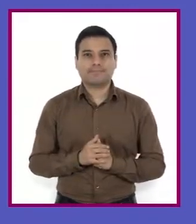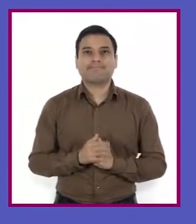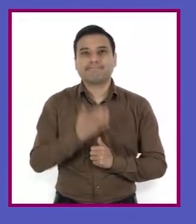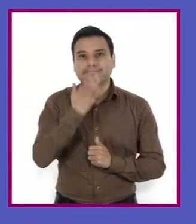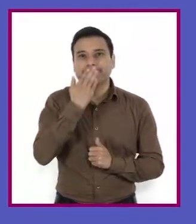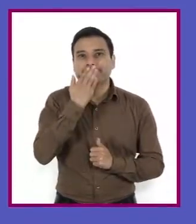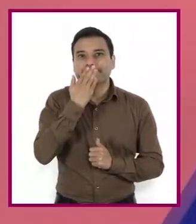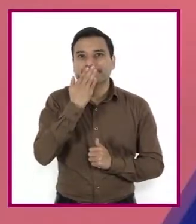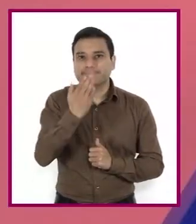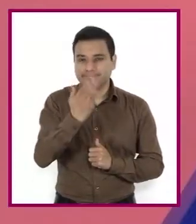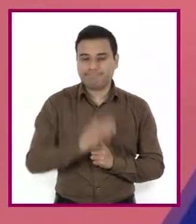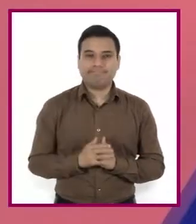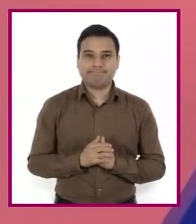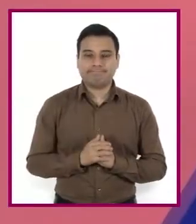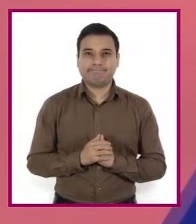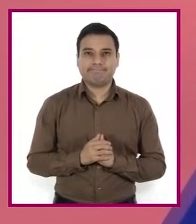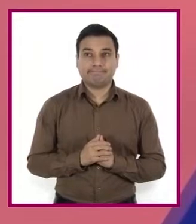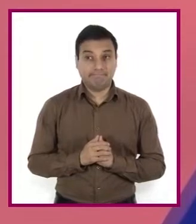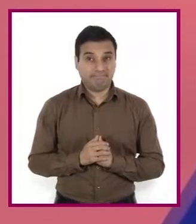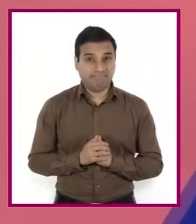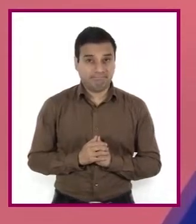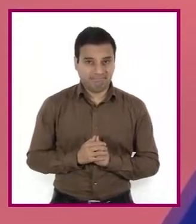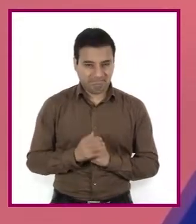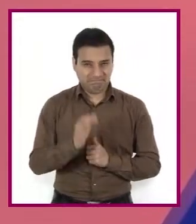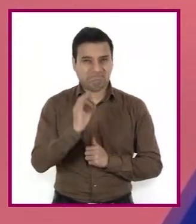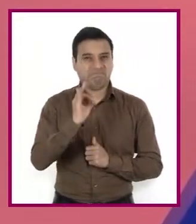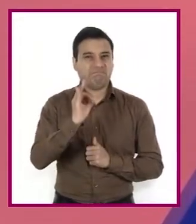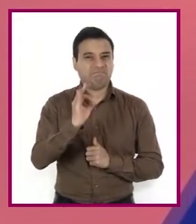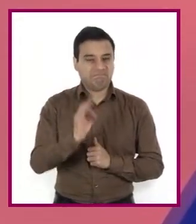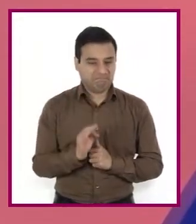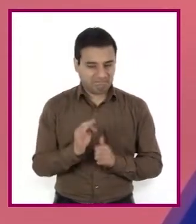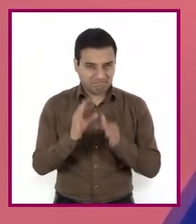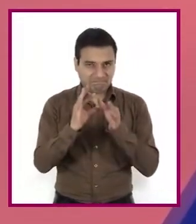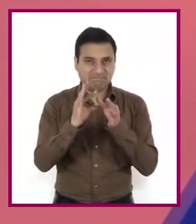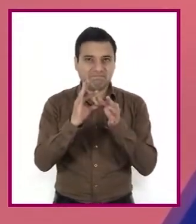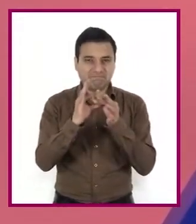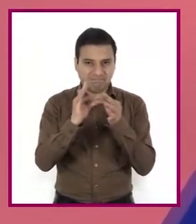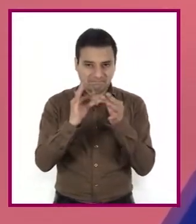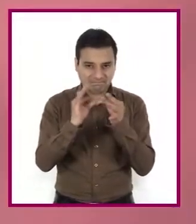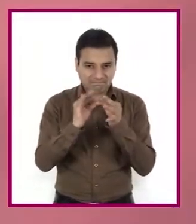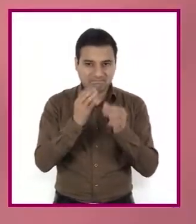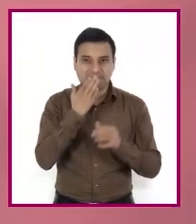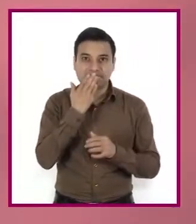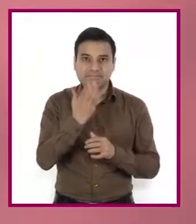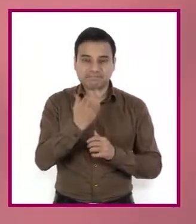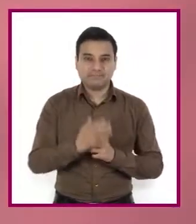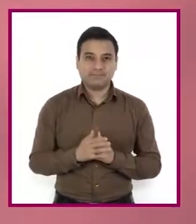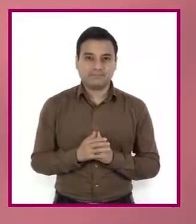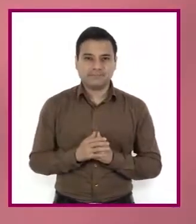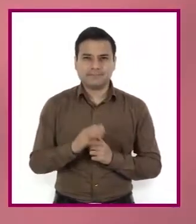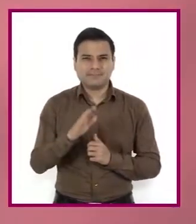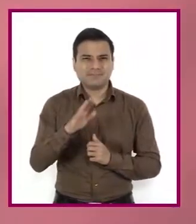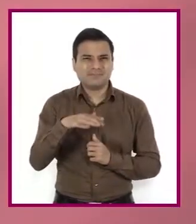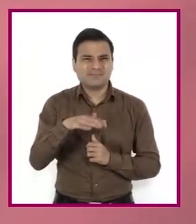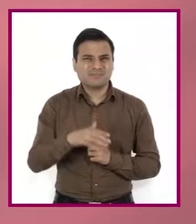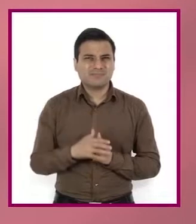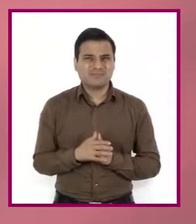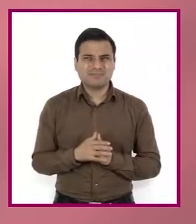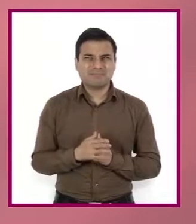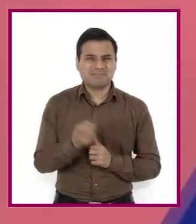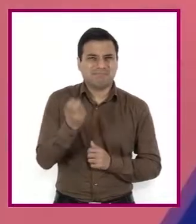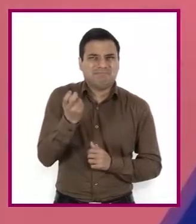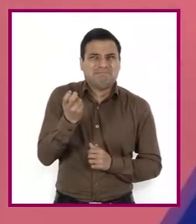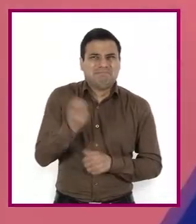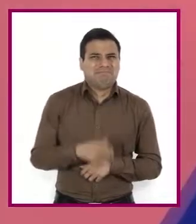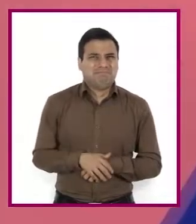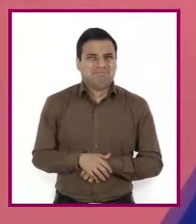Muy bien. Veo que fuiste a detalle con lo presentado en ambas pinturas. Profesor, ¿esto